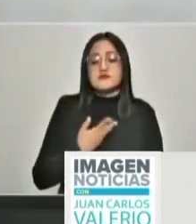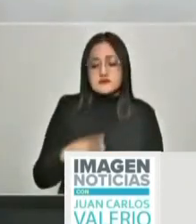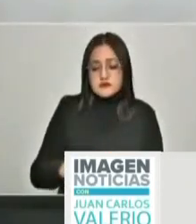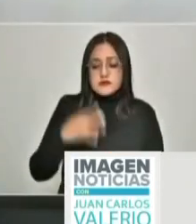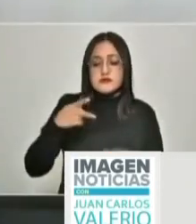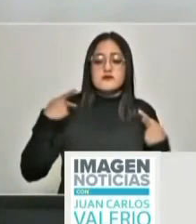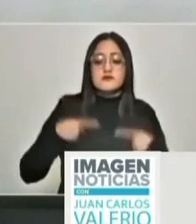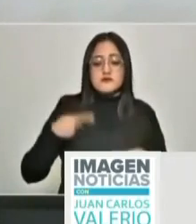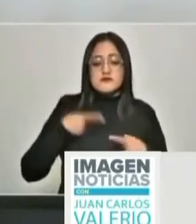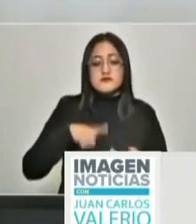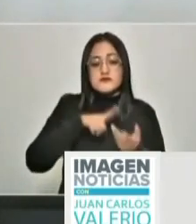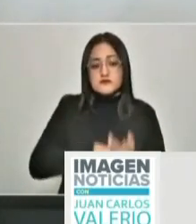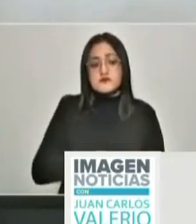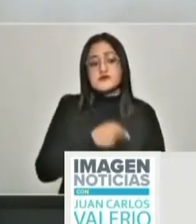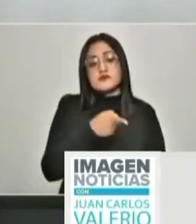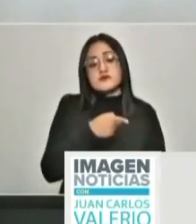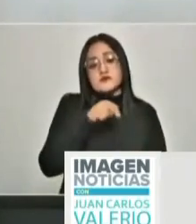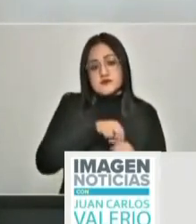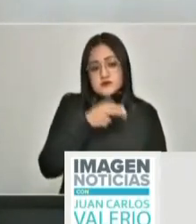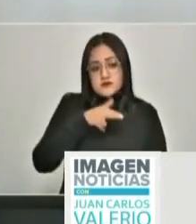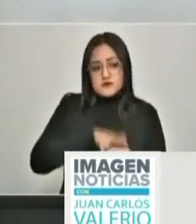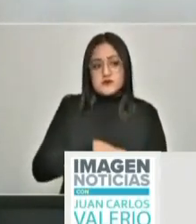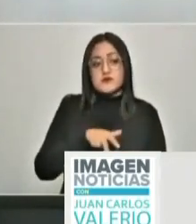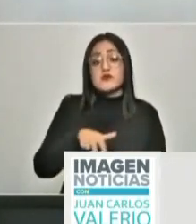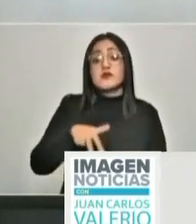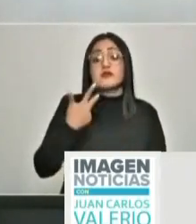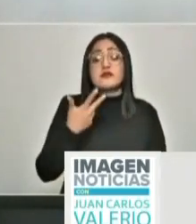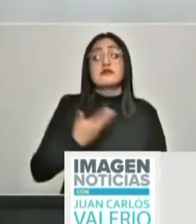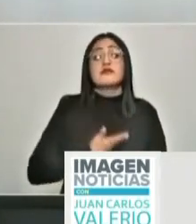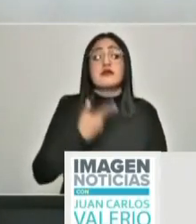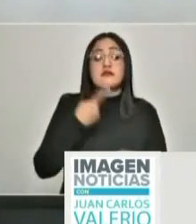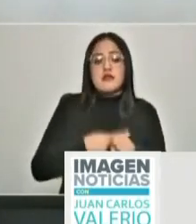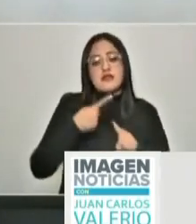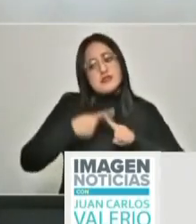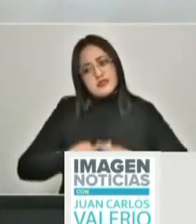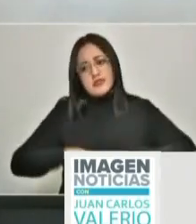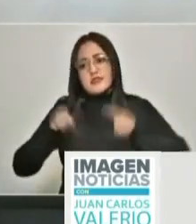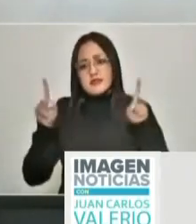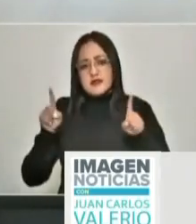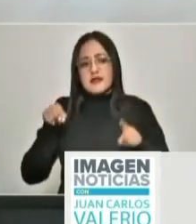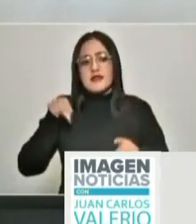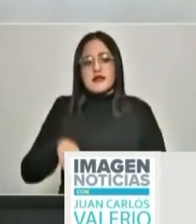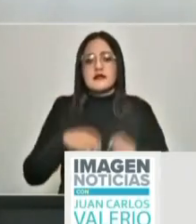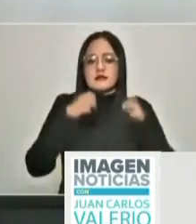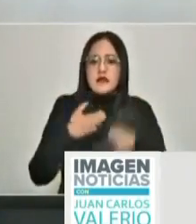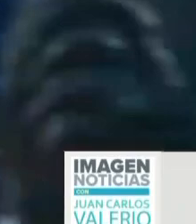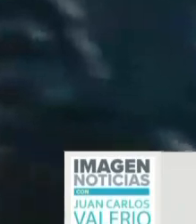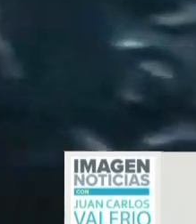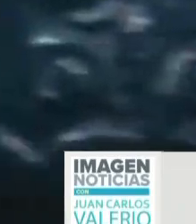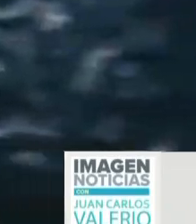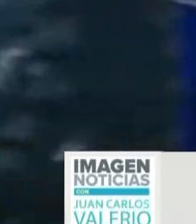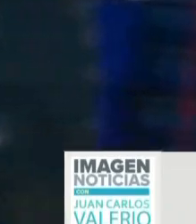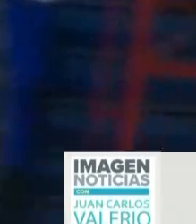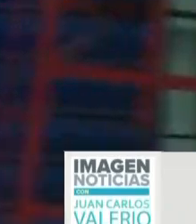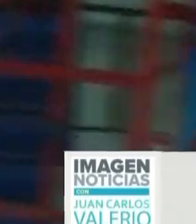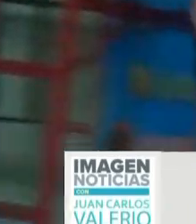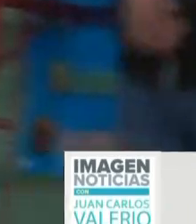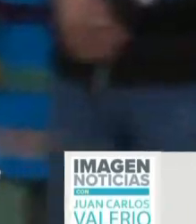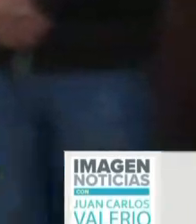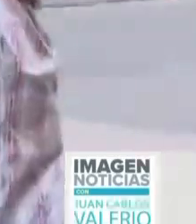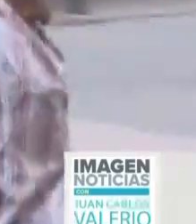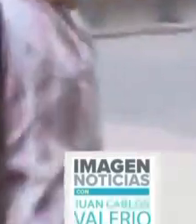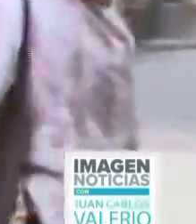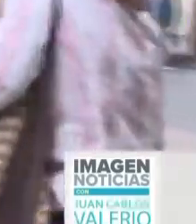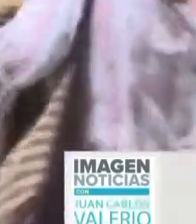14 pacientes internados. 13 tienen comorbilidades y son los que están hospitalizados. Un menor de 1 mes de